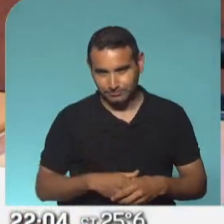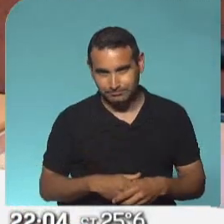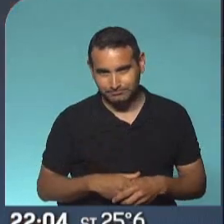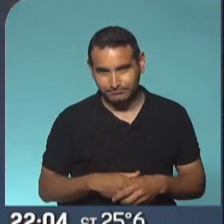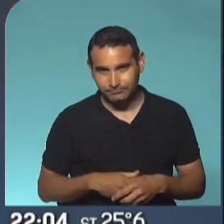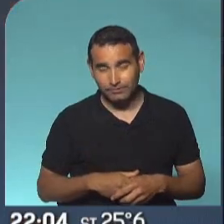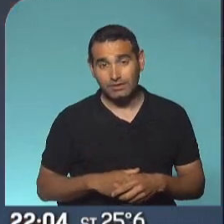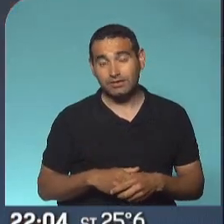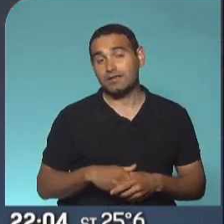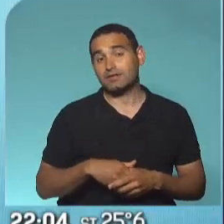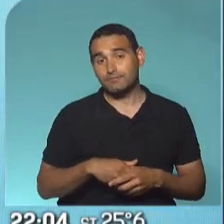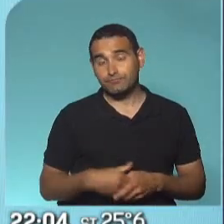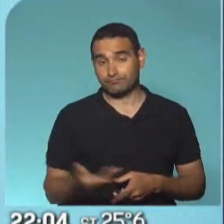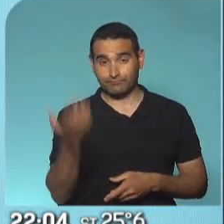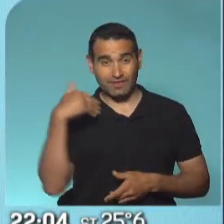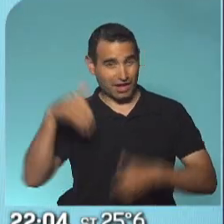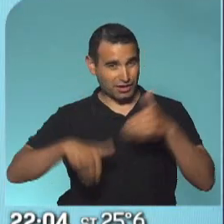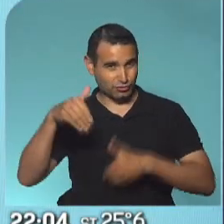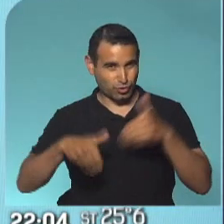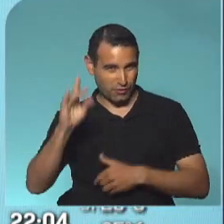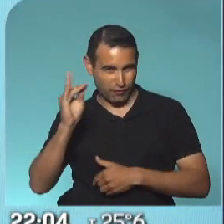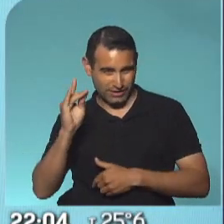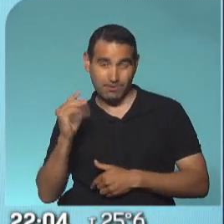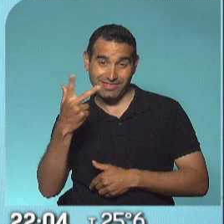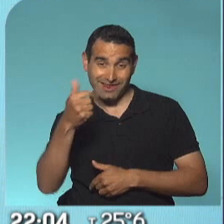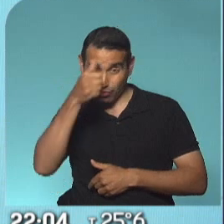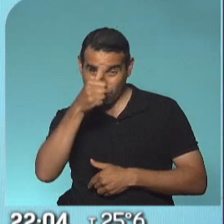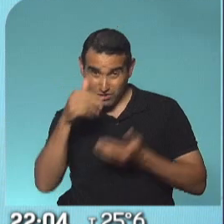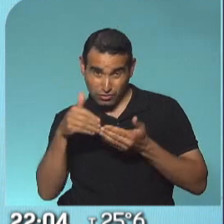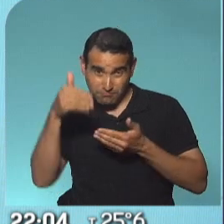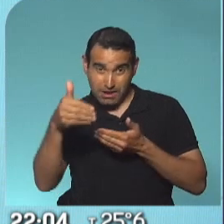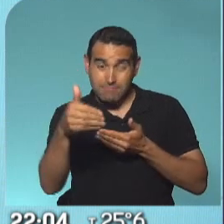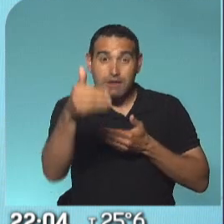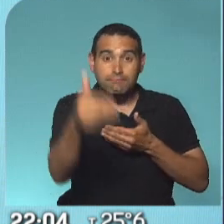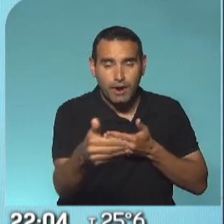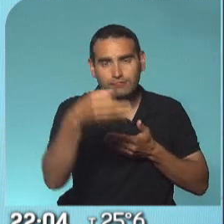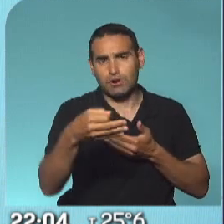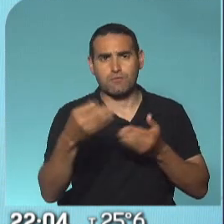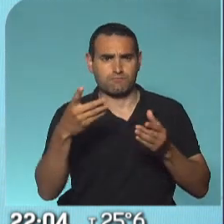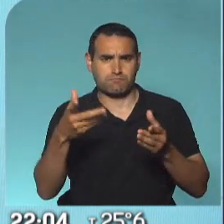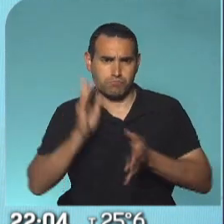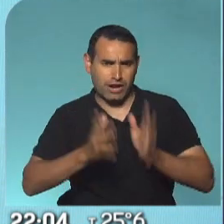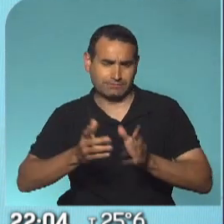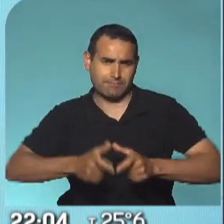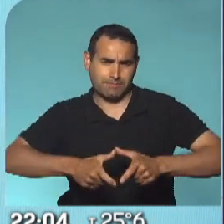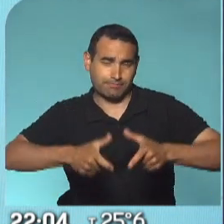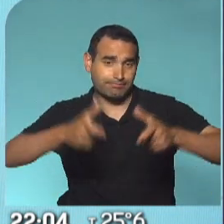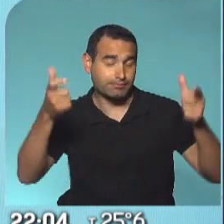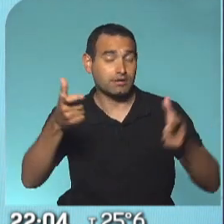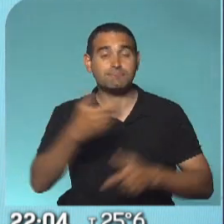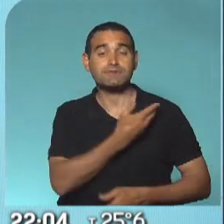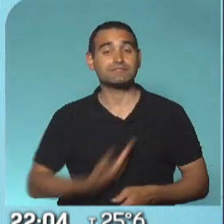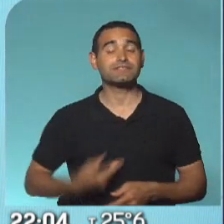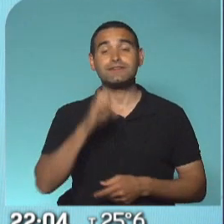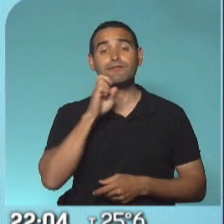3 domingos después de las elecciones de Bolivia, 3 domingos después de que se desatara la violencia en Bolivia, el presidente